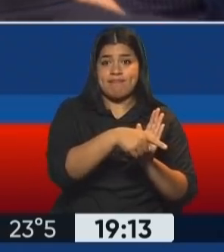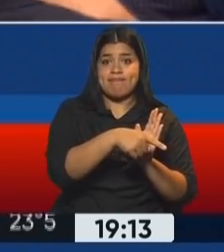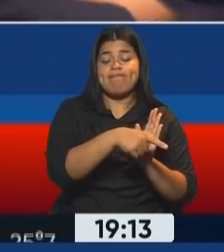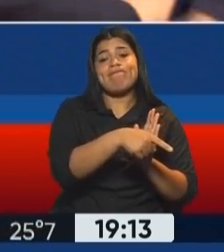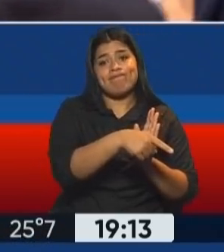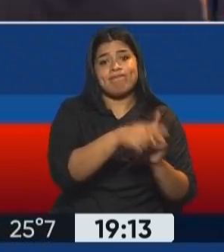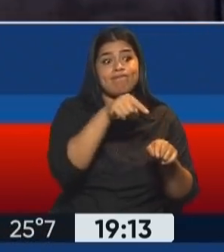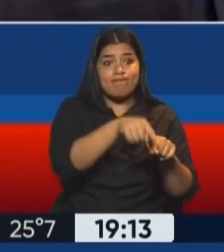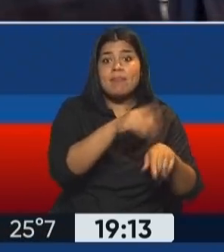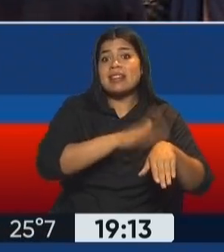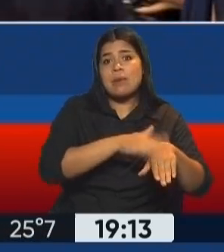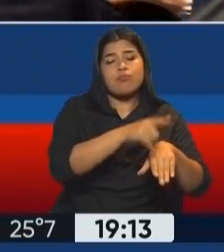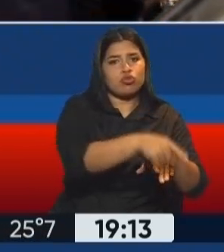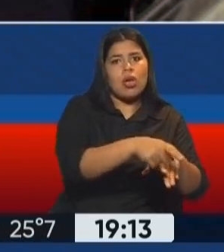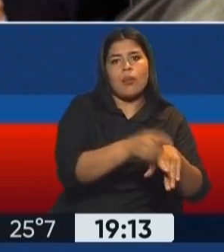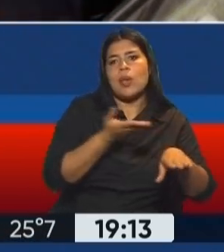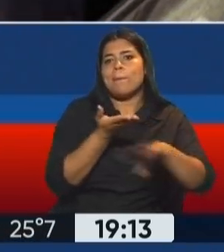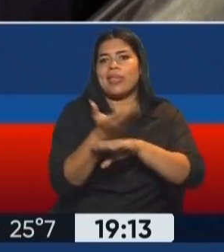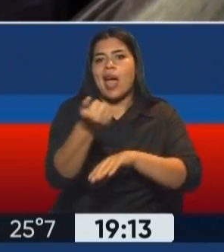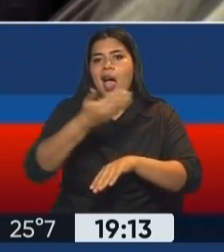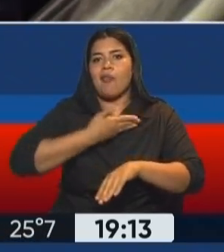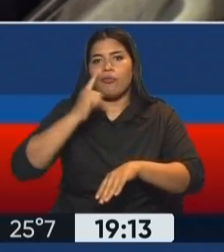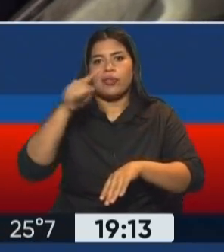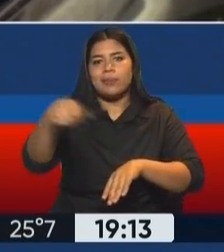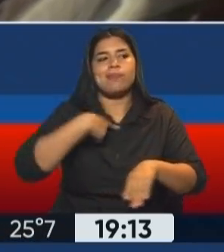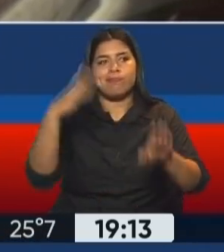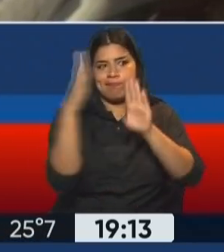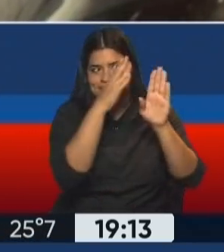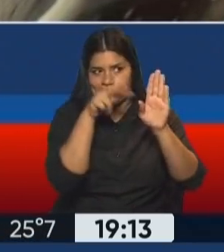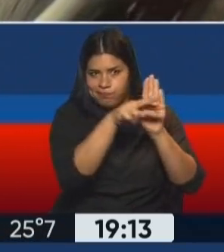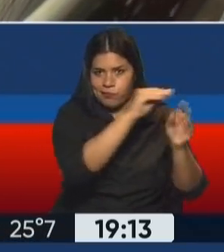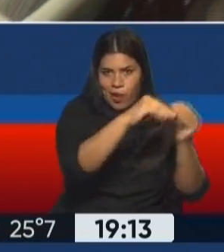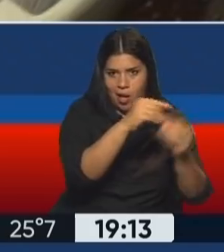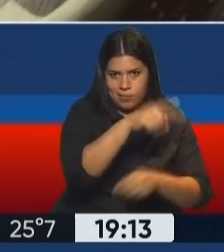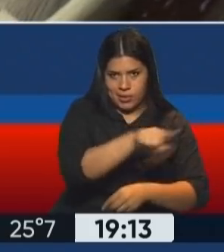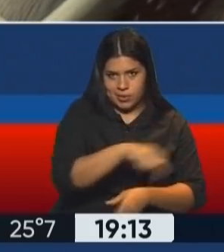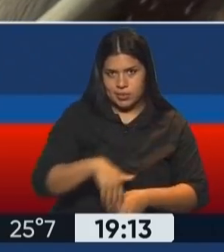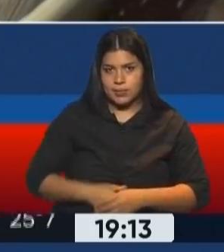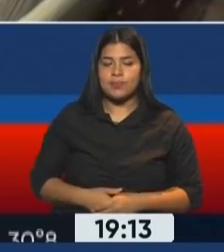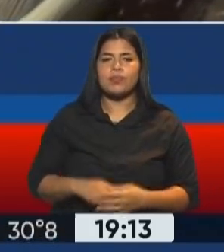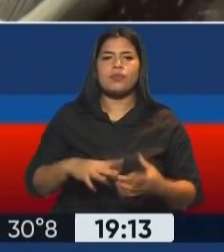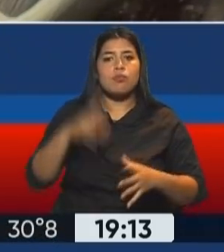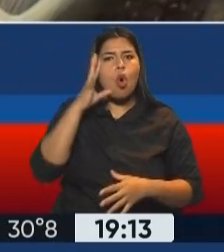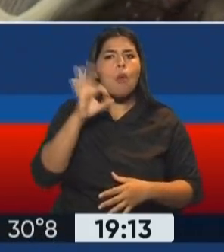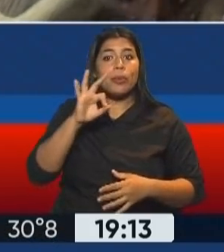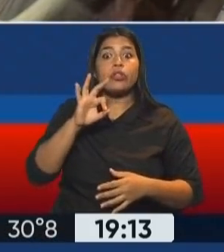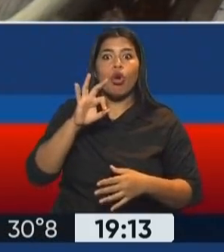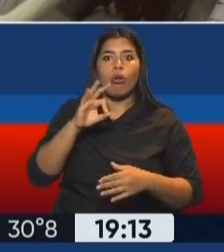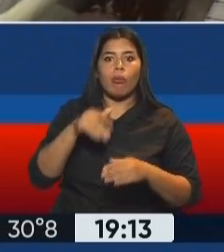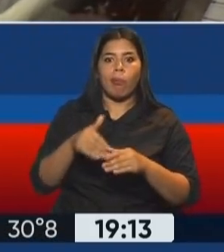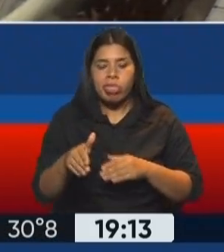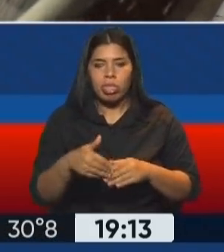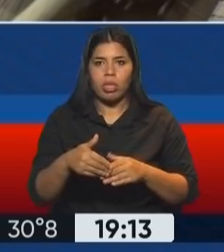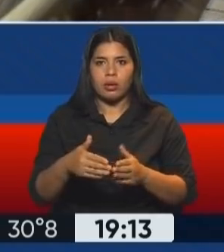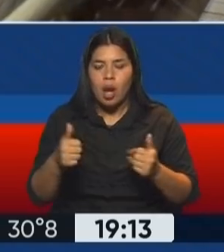se benefició con los informes de inteligencia ilegal. ¿Esto puede haber sido interpretado como un adelantamiento de opinión y una causal de recusación?